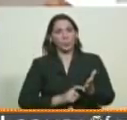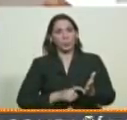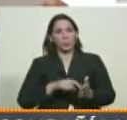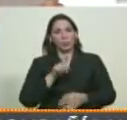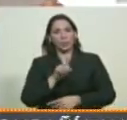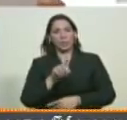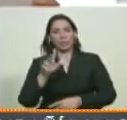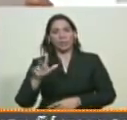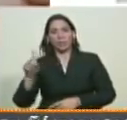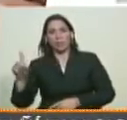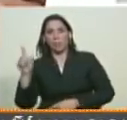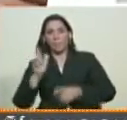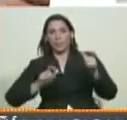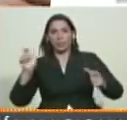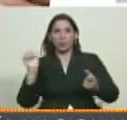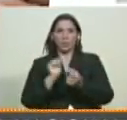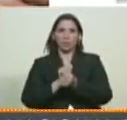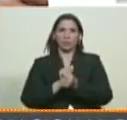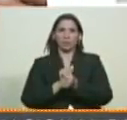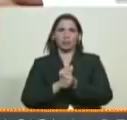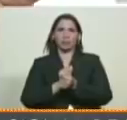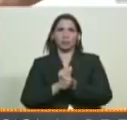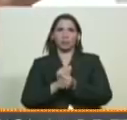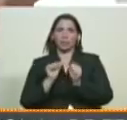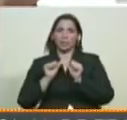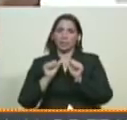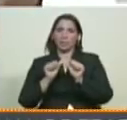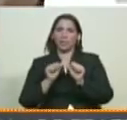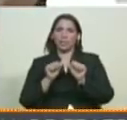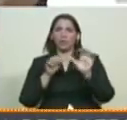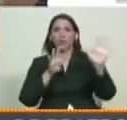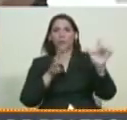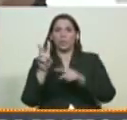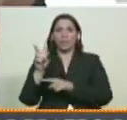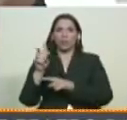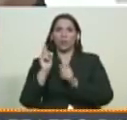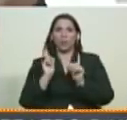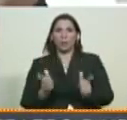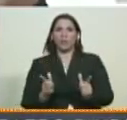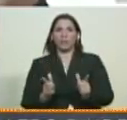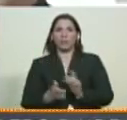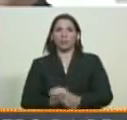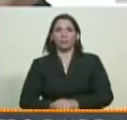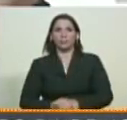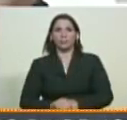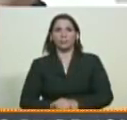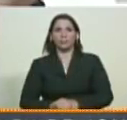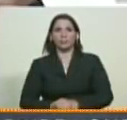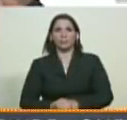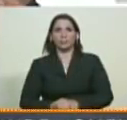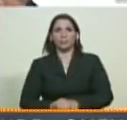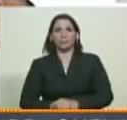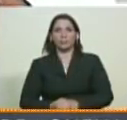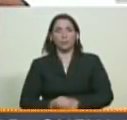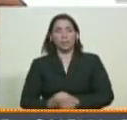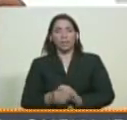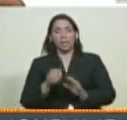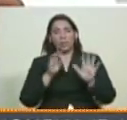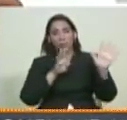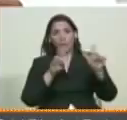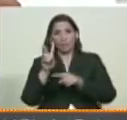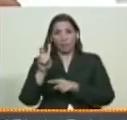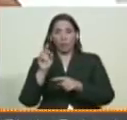131 personas detenidas, quedando 92 privadas de libertad, 29 ciudadanos quedaron con medidas de